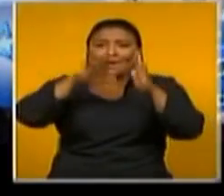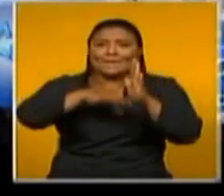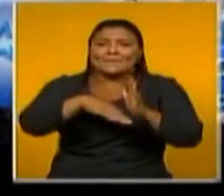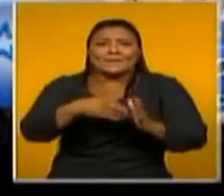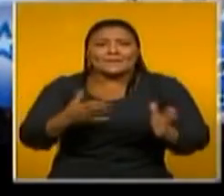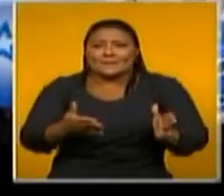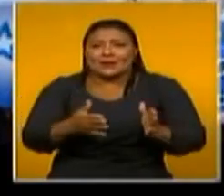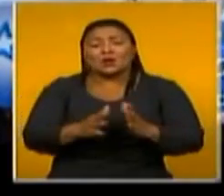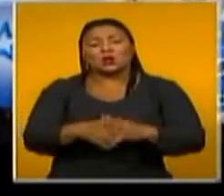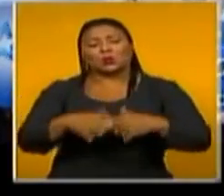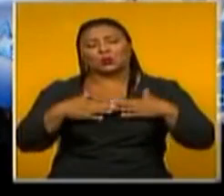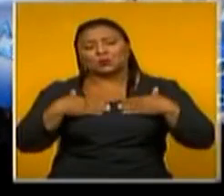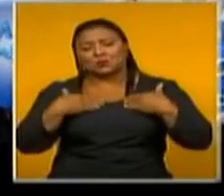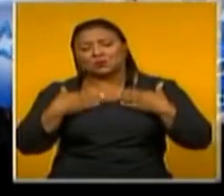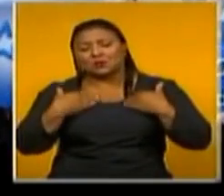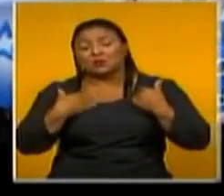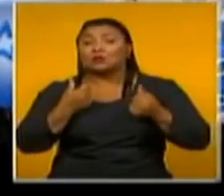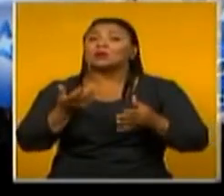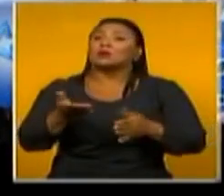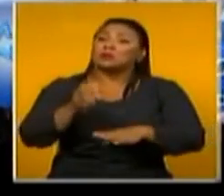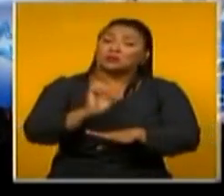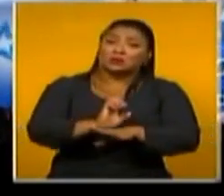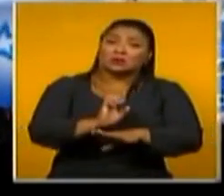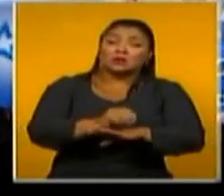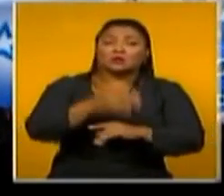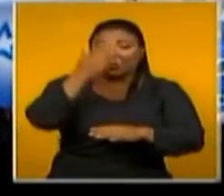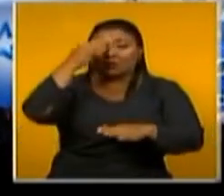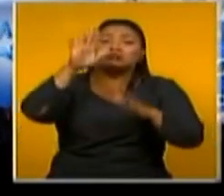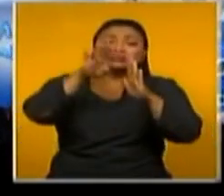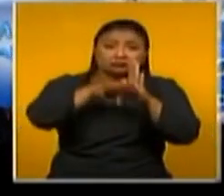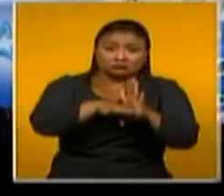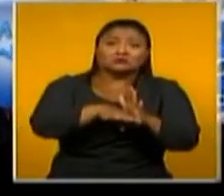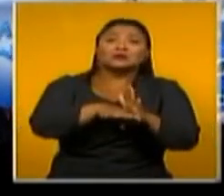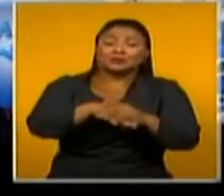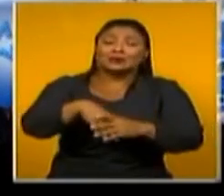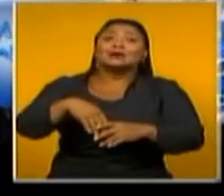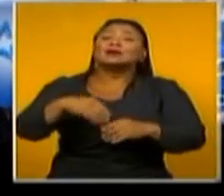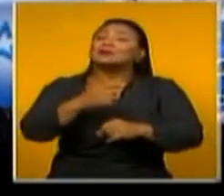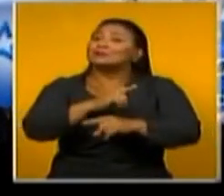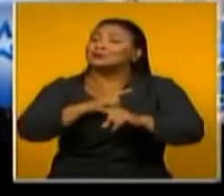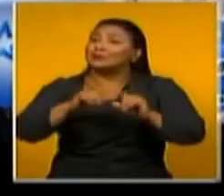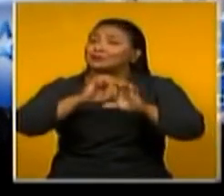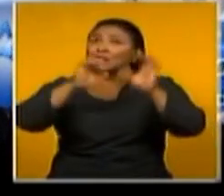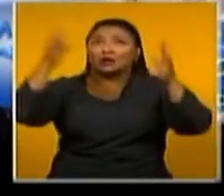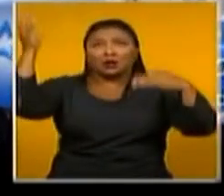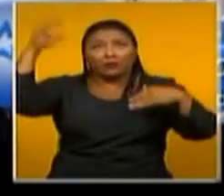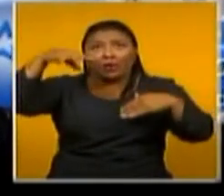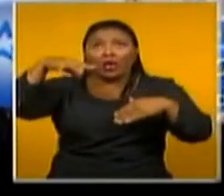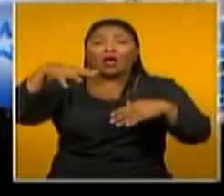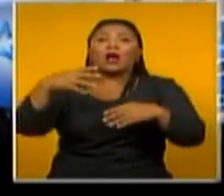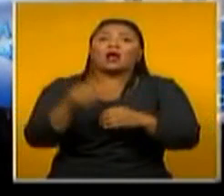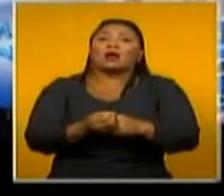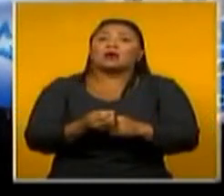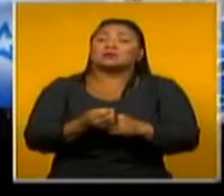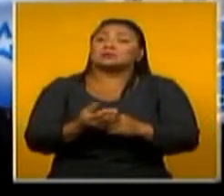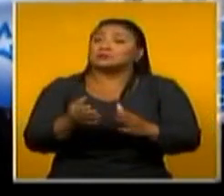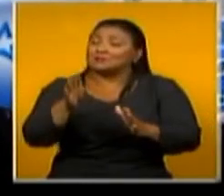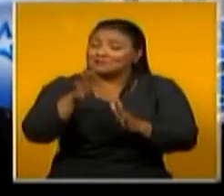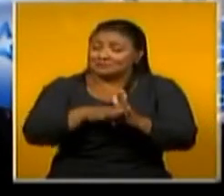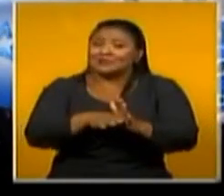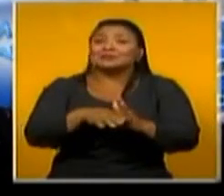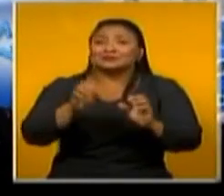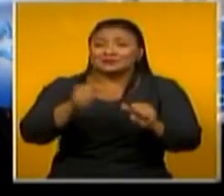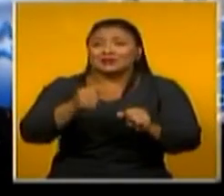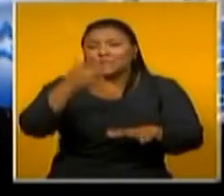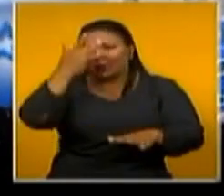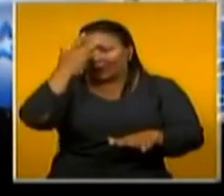alegro por el Ecuador con la bajada de la energía al sector industrial. Yo lo bajaría aún más,